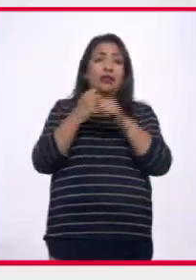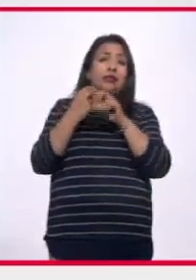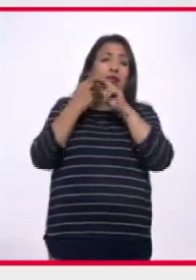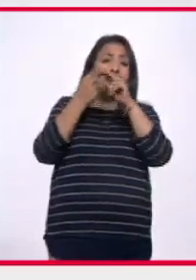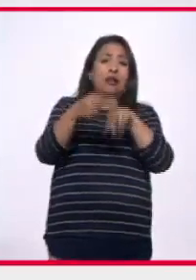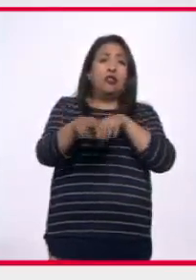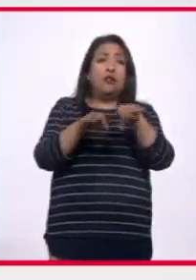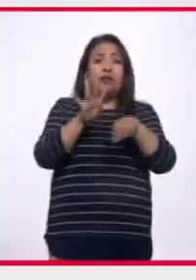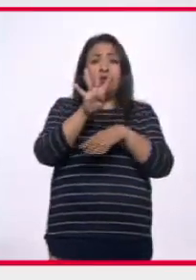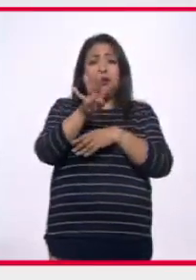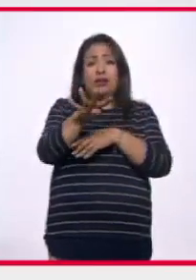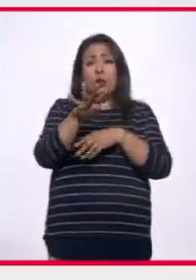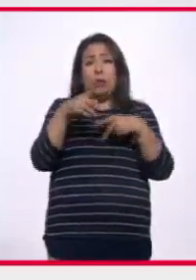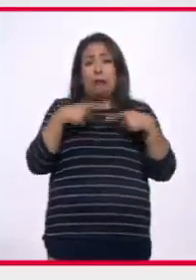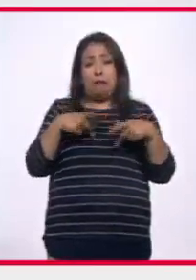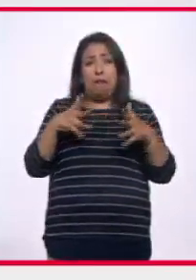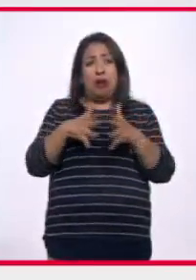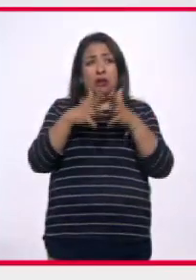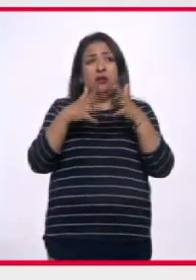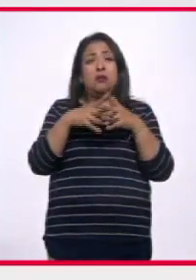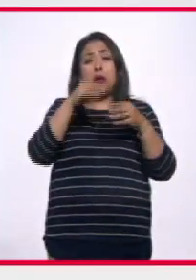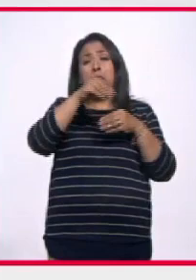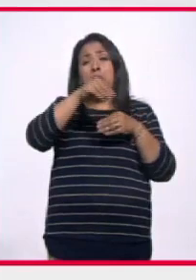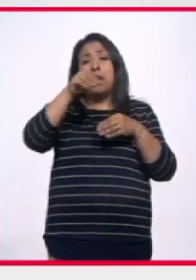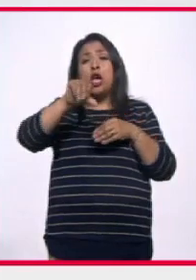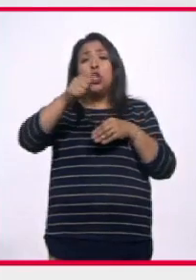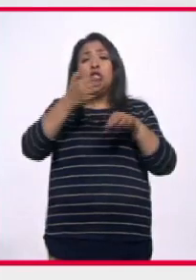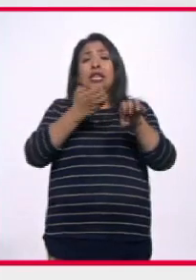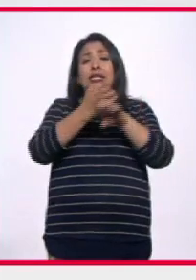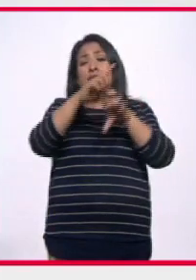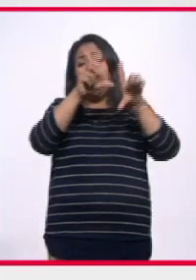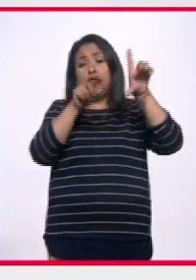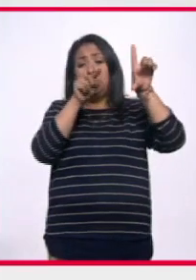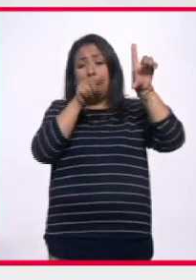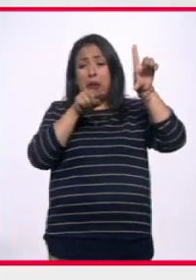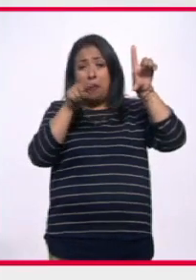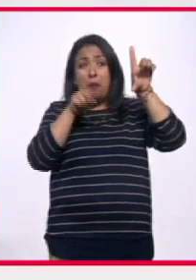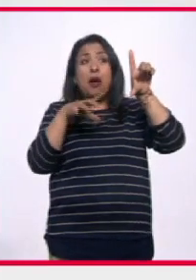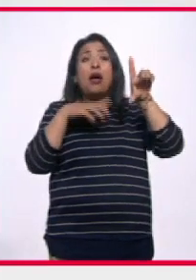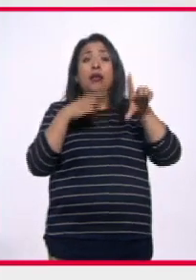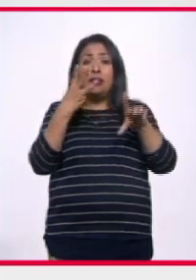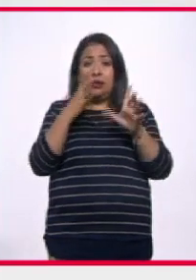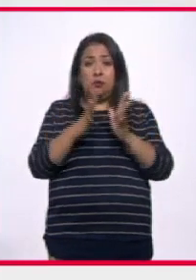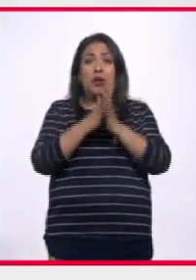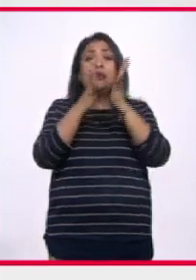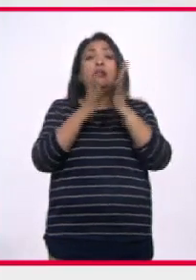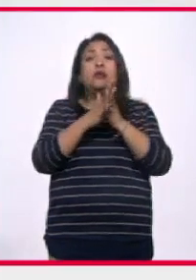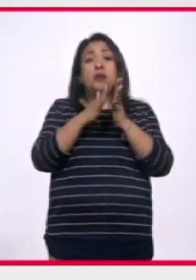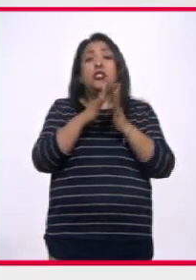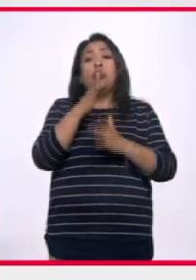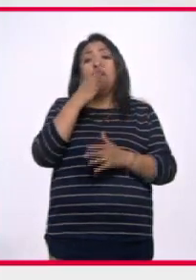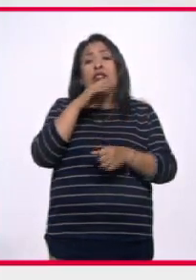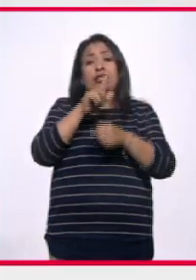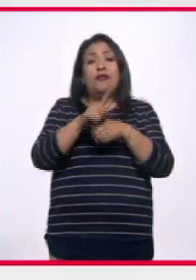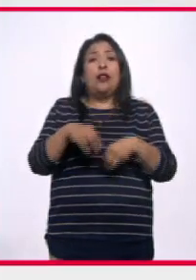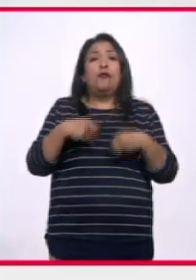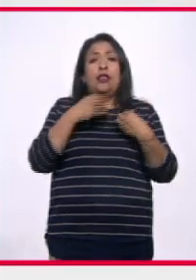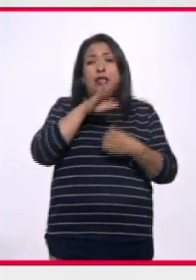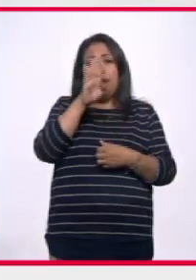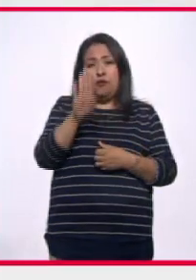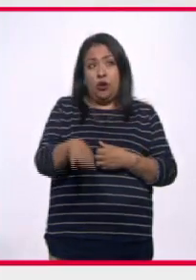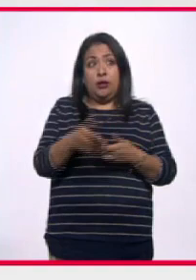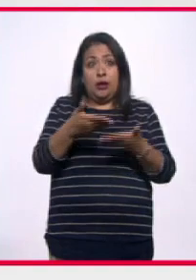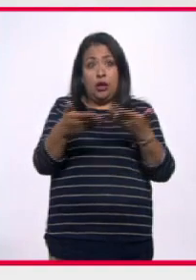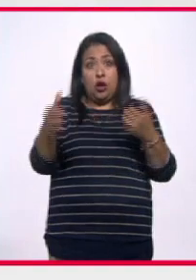sus 19 integrantes han recorrido poco más de 11 estados del país y cuentan con tres participaciones en el festival de vida y muerte